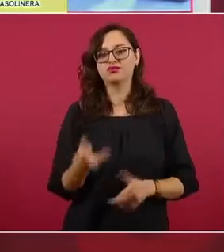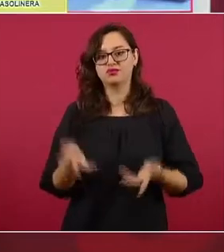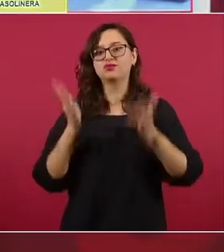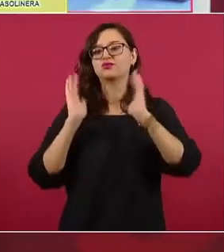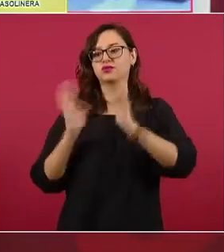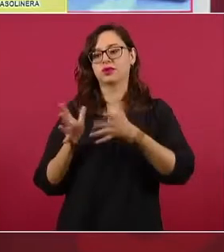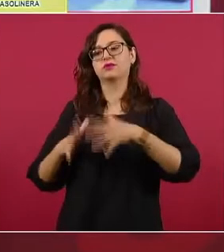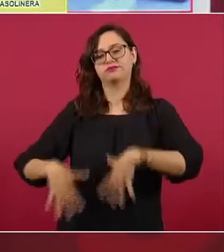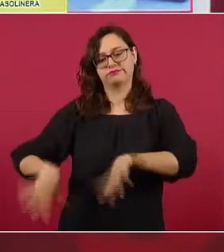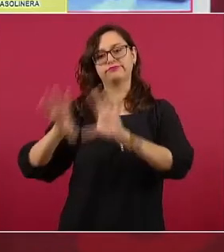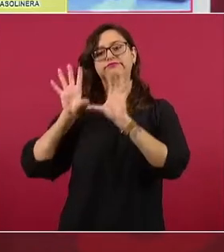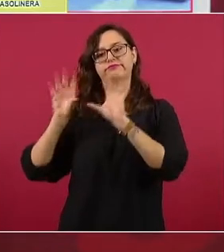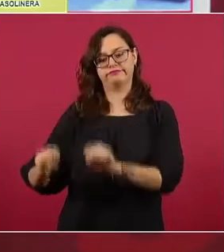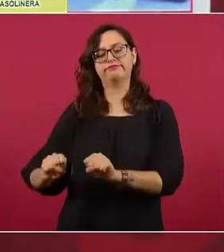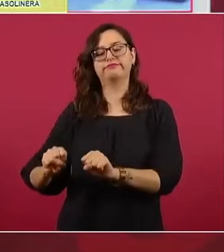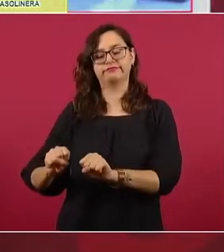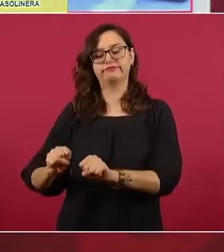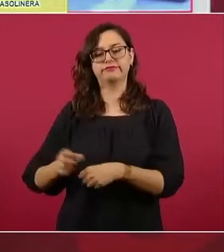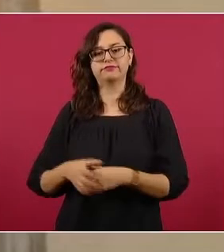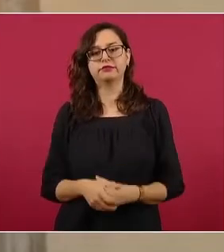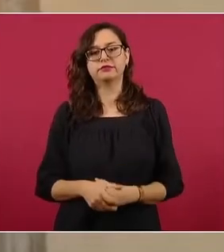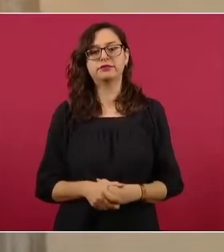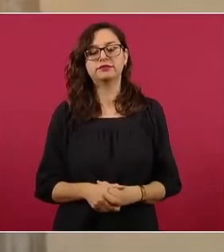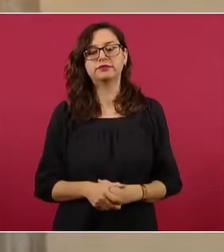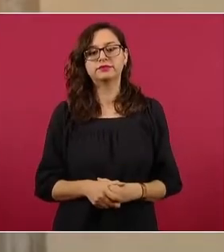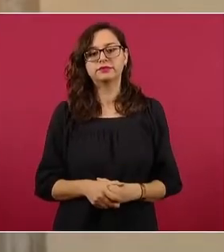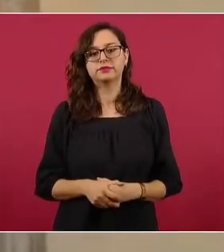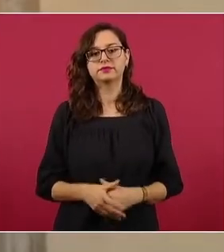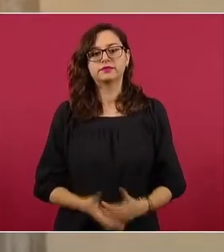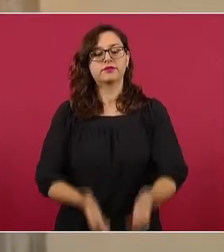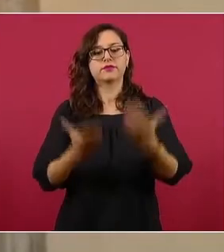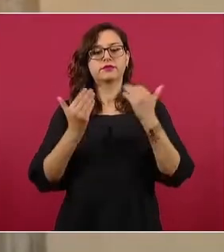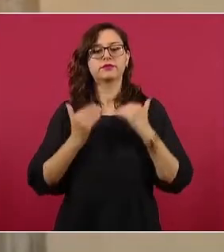el Duranguillo, que fue detenido por Sedena. Siguiente.